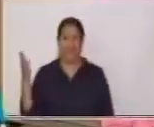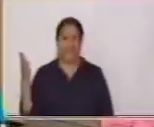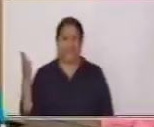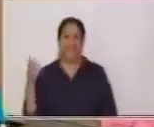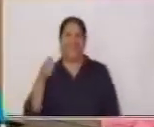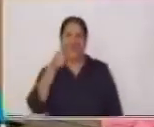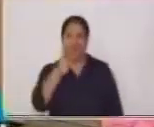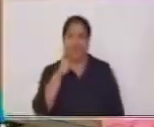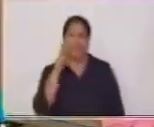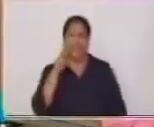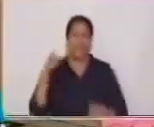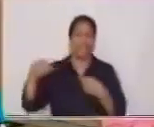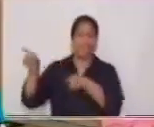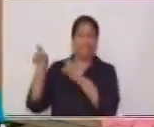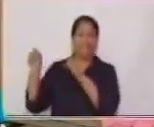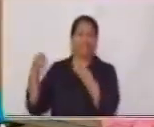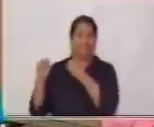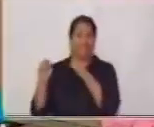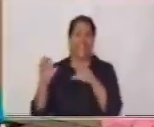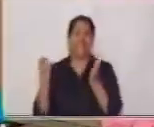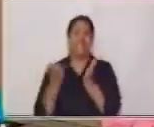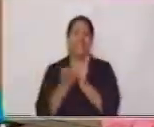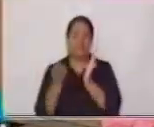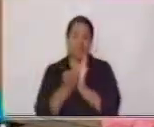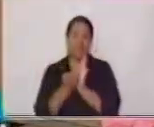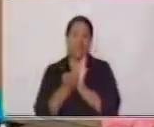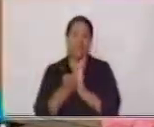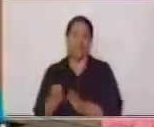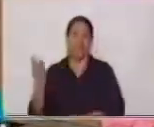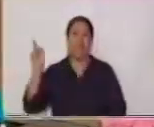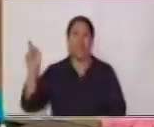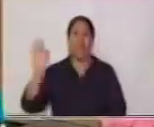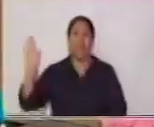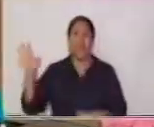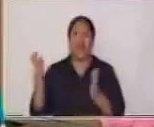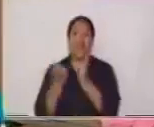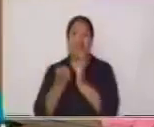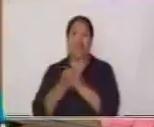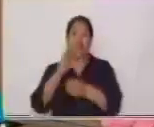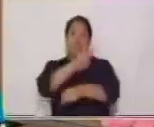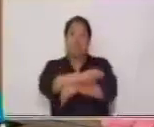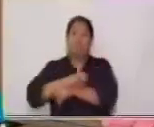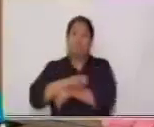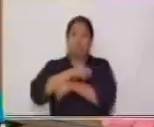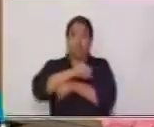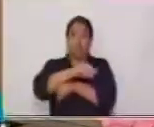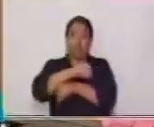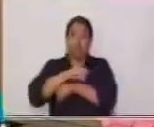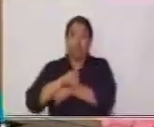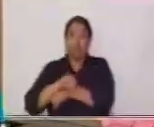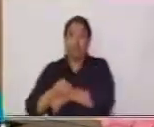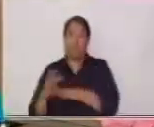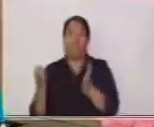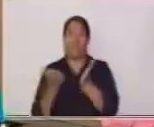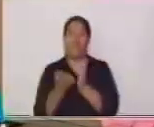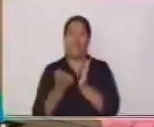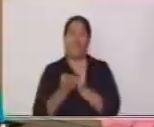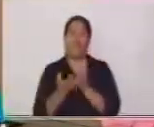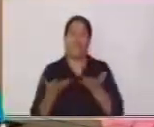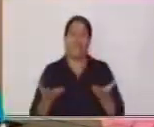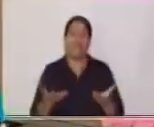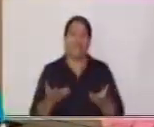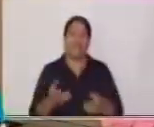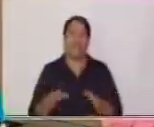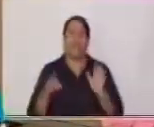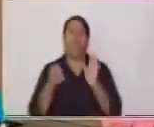escuela. Sé que en tus escuelas tienen un huerto escolar. Por ejemplo, esta narración